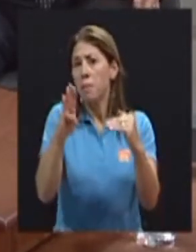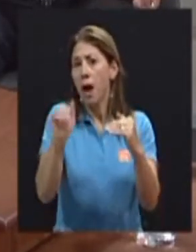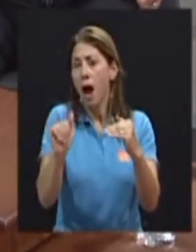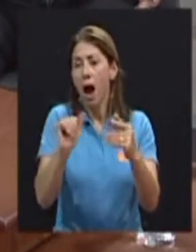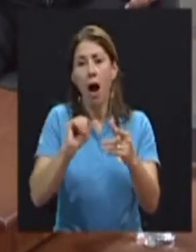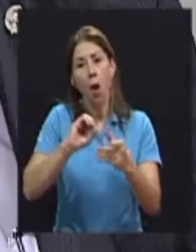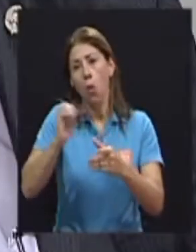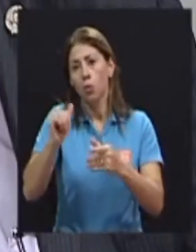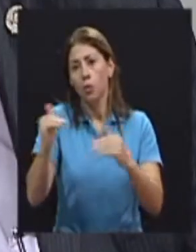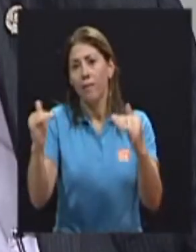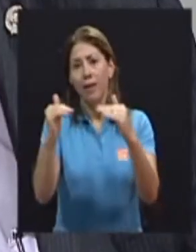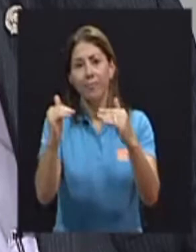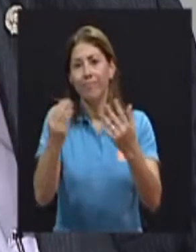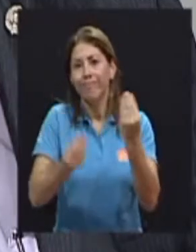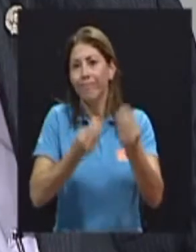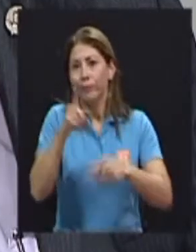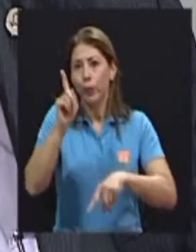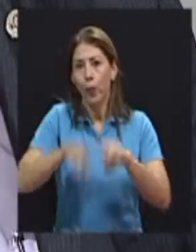hacerlo.